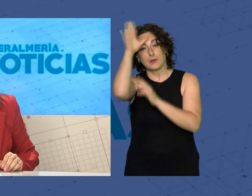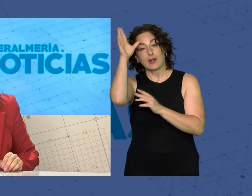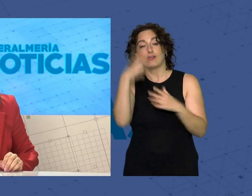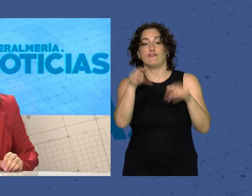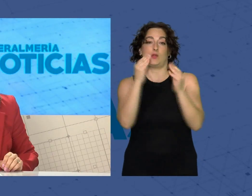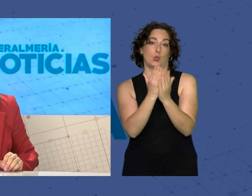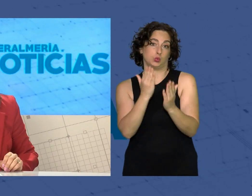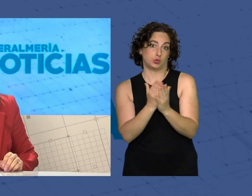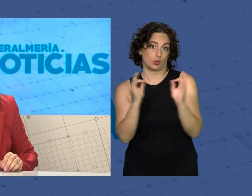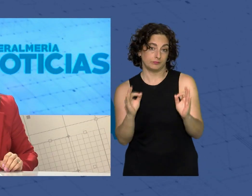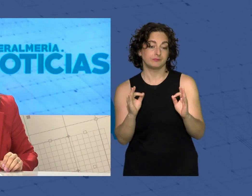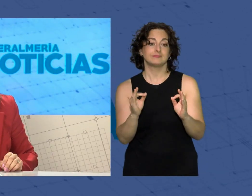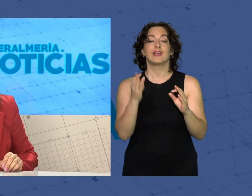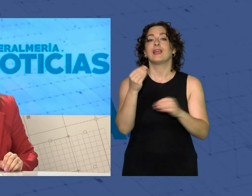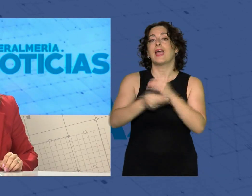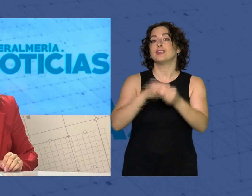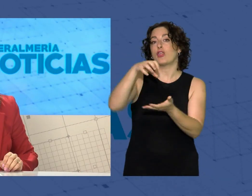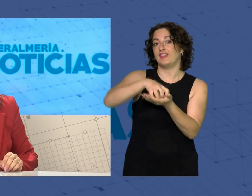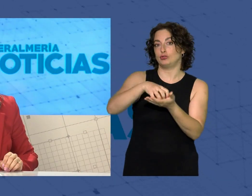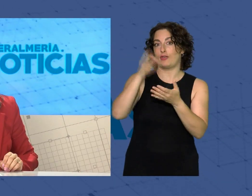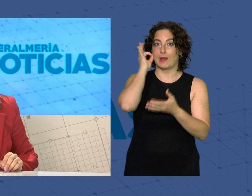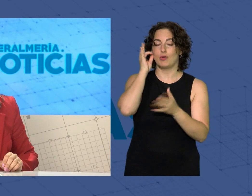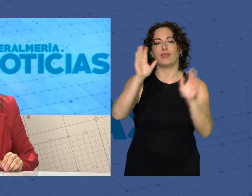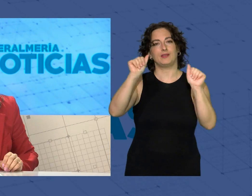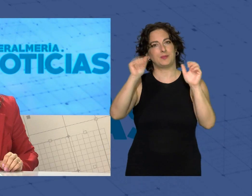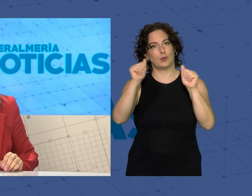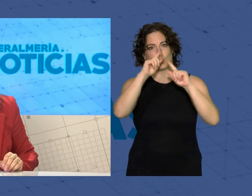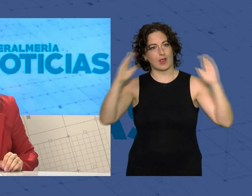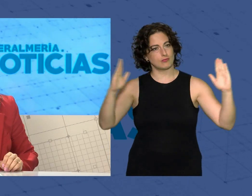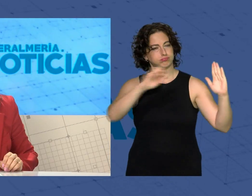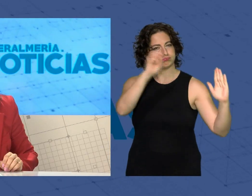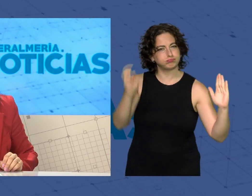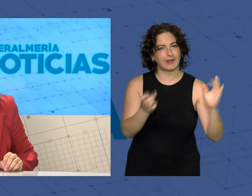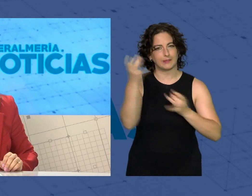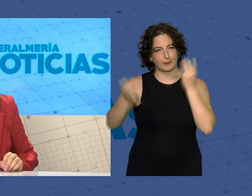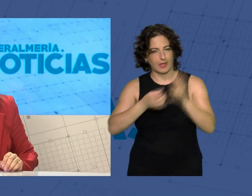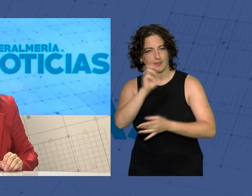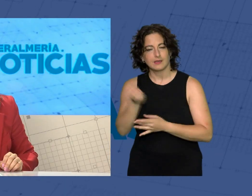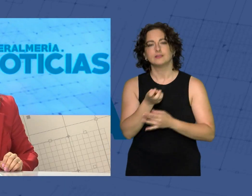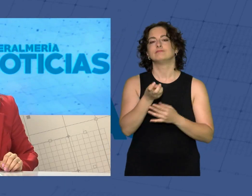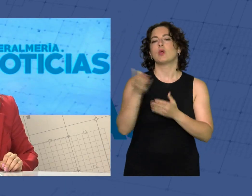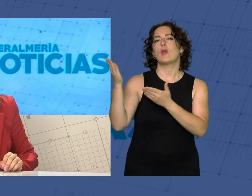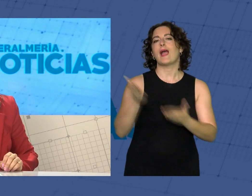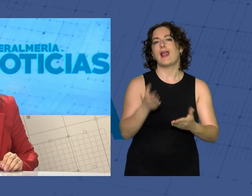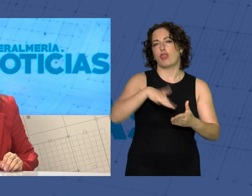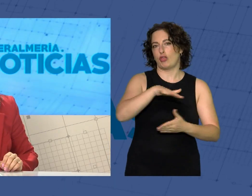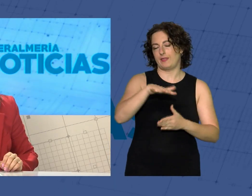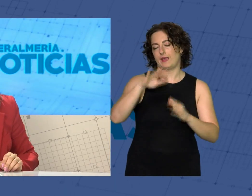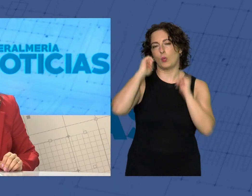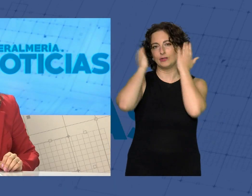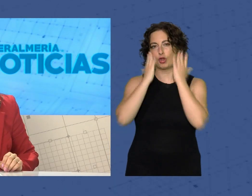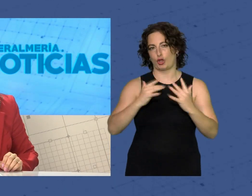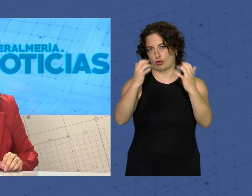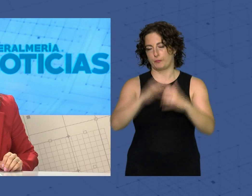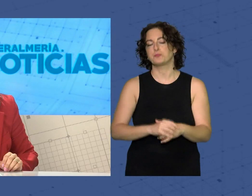curso, es lo que han hecho los centros de la mujer, que han despedido un año de actividad por todo lo alto, con una gala en el Auditorio Maestro Padilla.